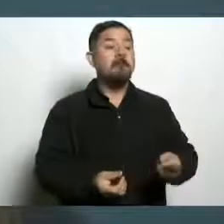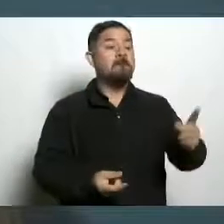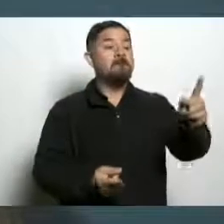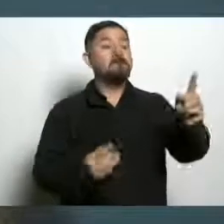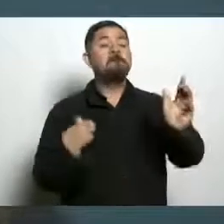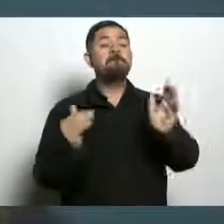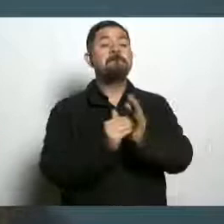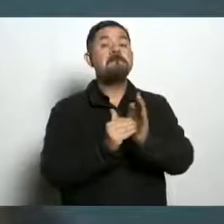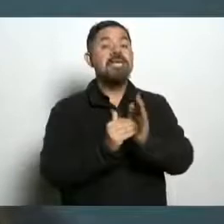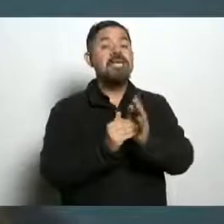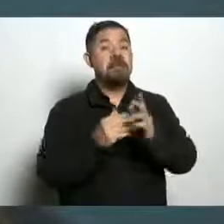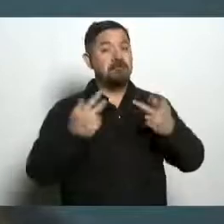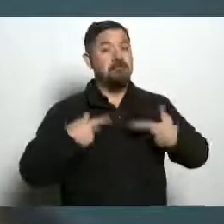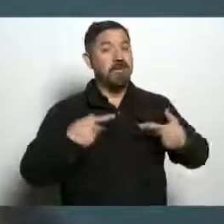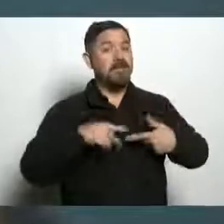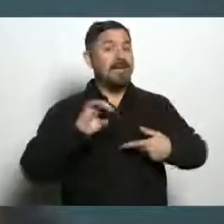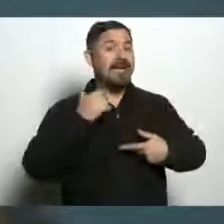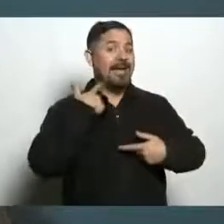trabajadores tengan